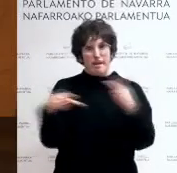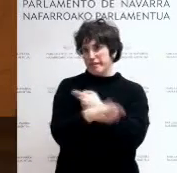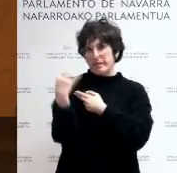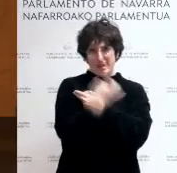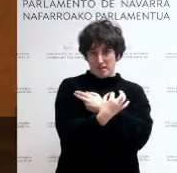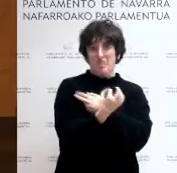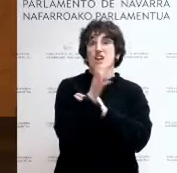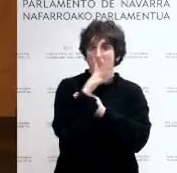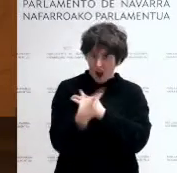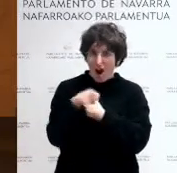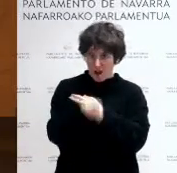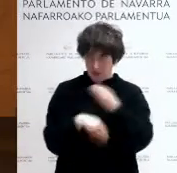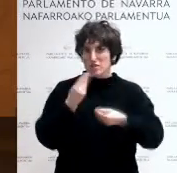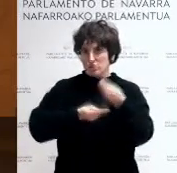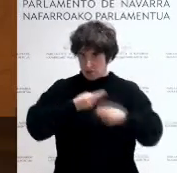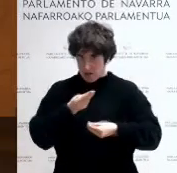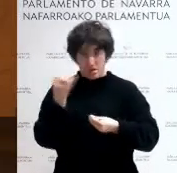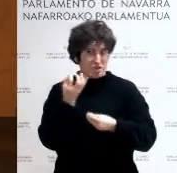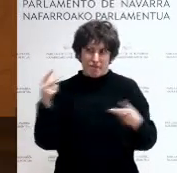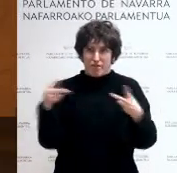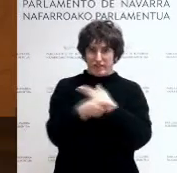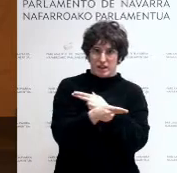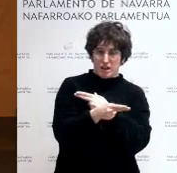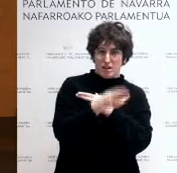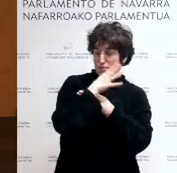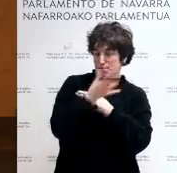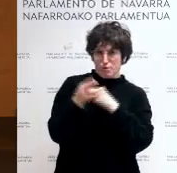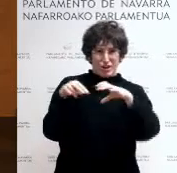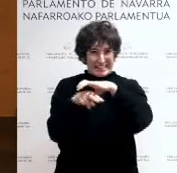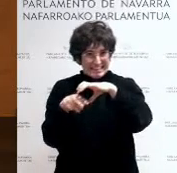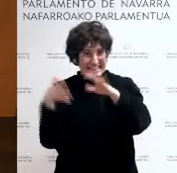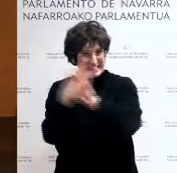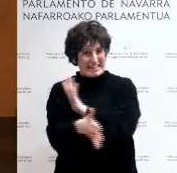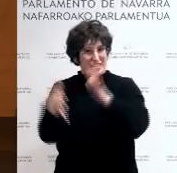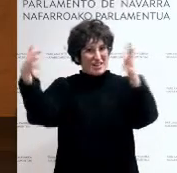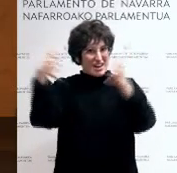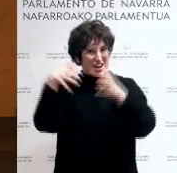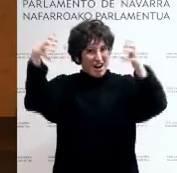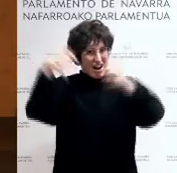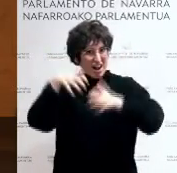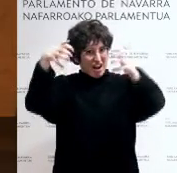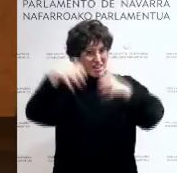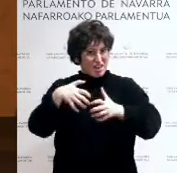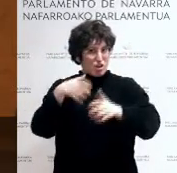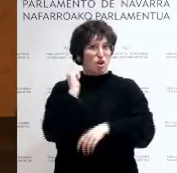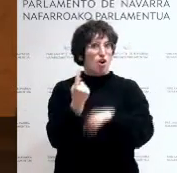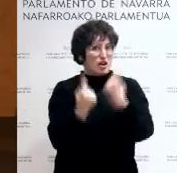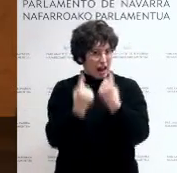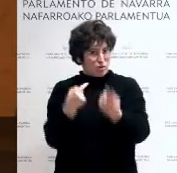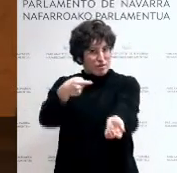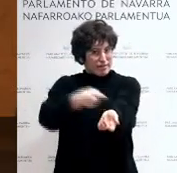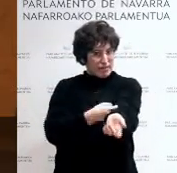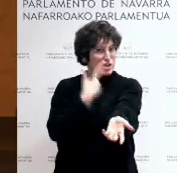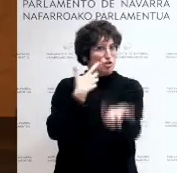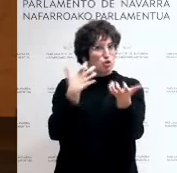pacientes. Y decía que es algo a evitar porque el escáner utiliza radiación ionizante y en ocasiones utiliza contraste intravenoso, cosa que la